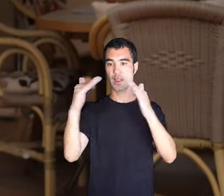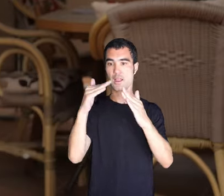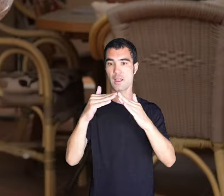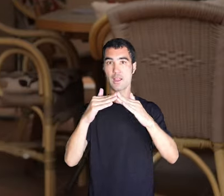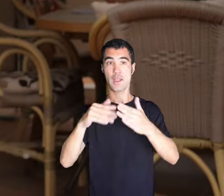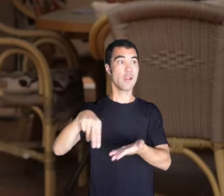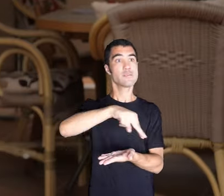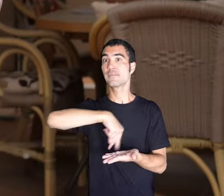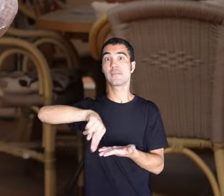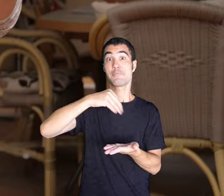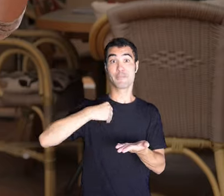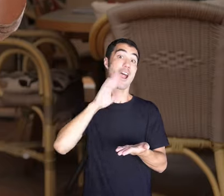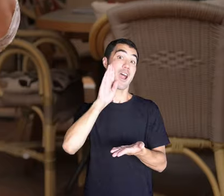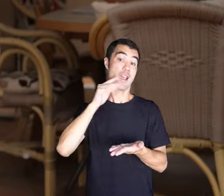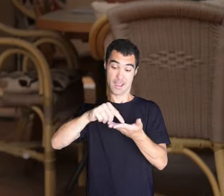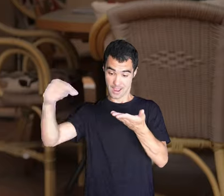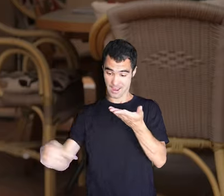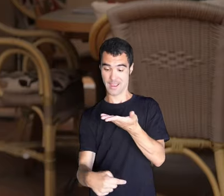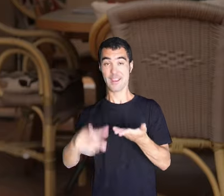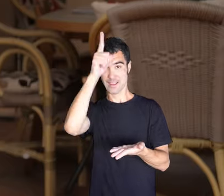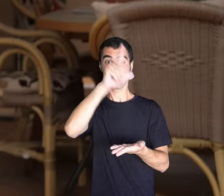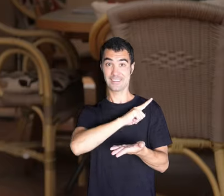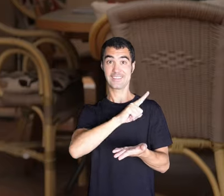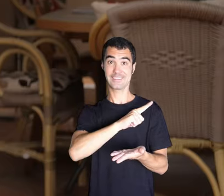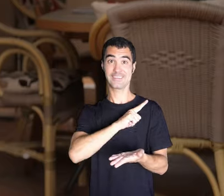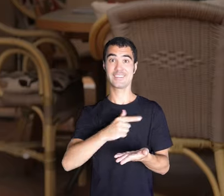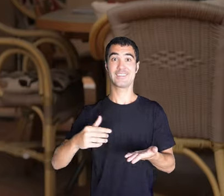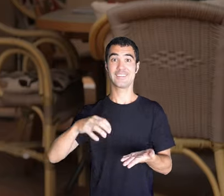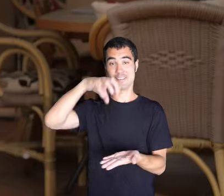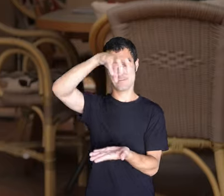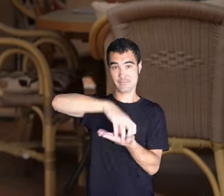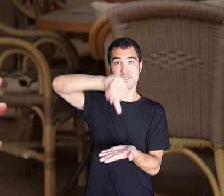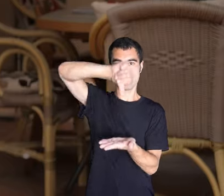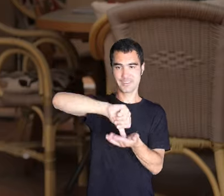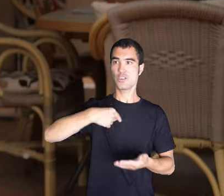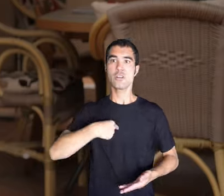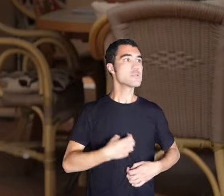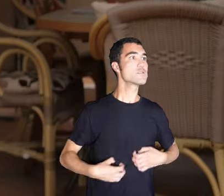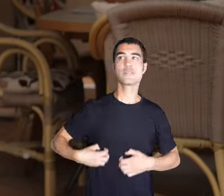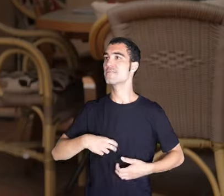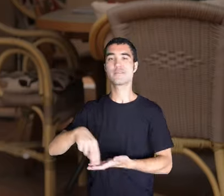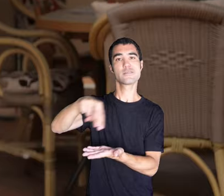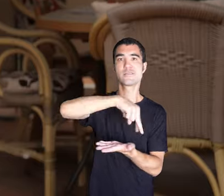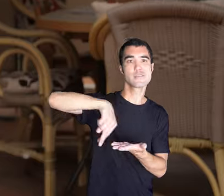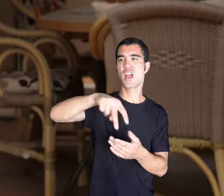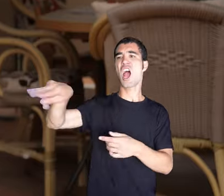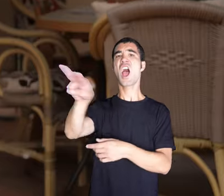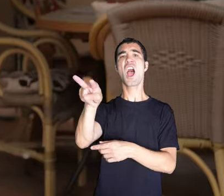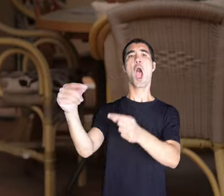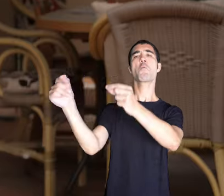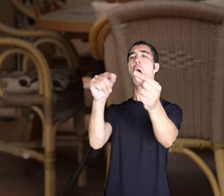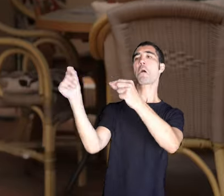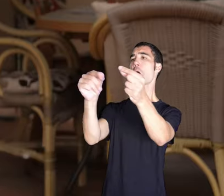encima justamente de la comandancia, de la marina, que ya no podía más, y ellos